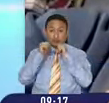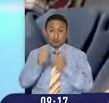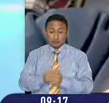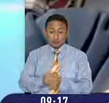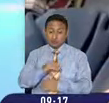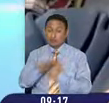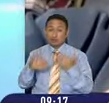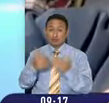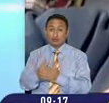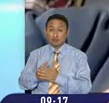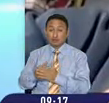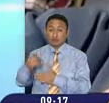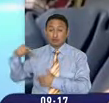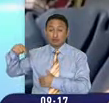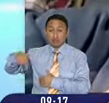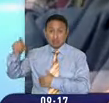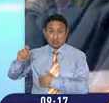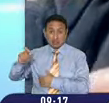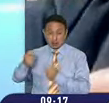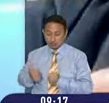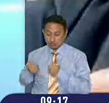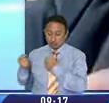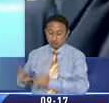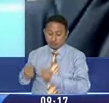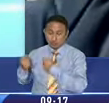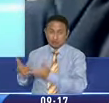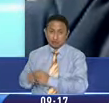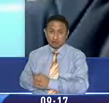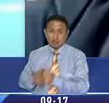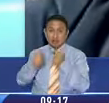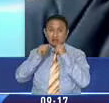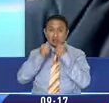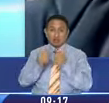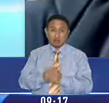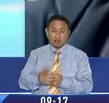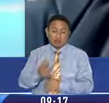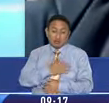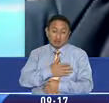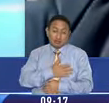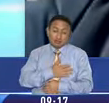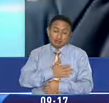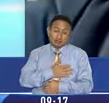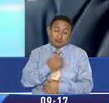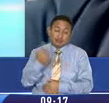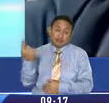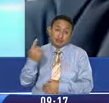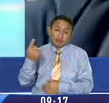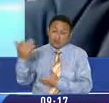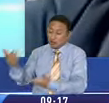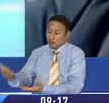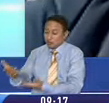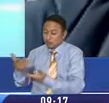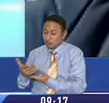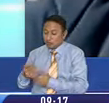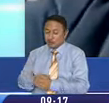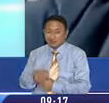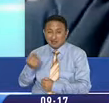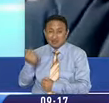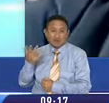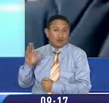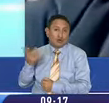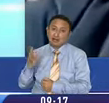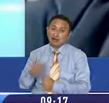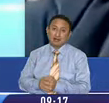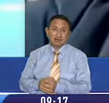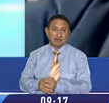cubriendo todas las necesidades que mi nieta necesita, porque las abuelitas como nos quedamos, sí, se quedó. A veces no alcanza, a veces